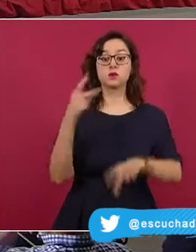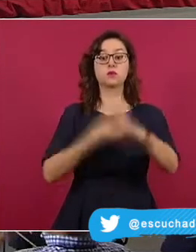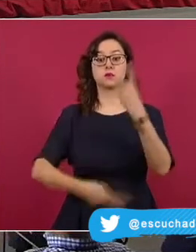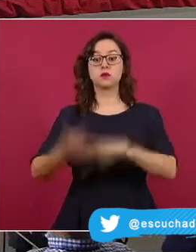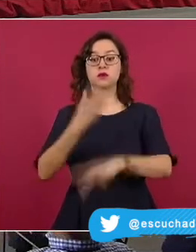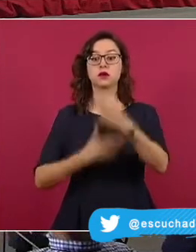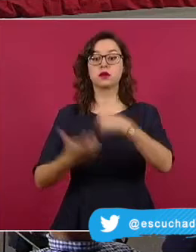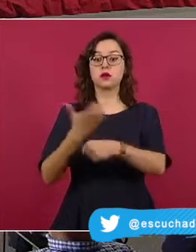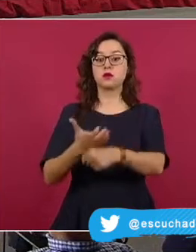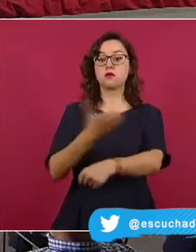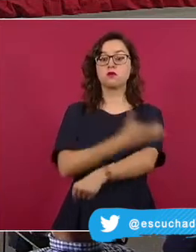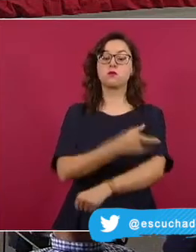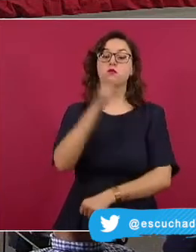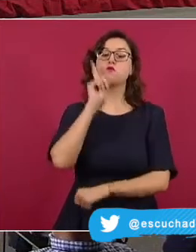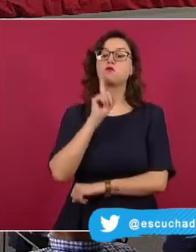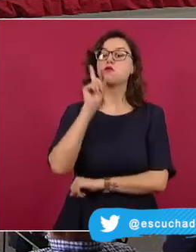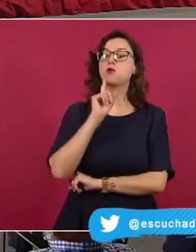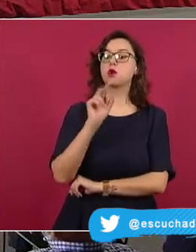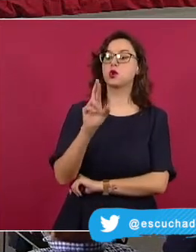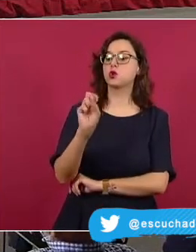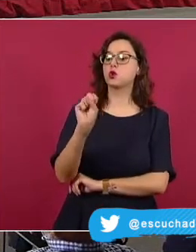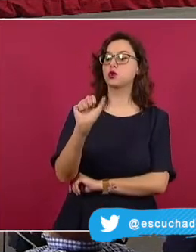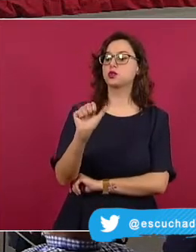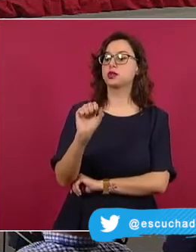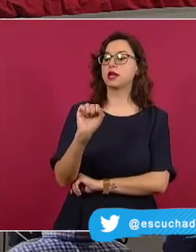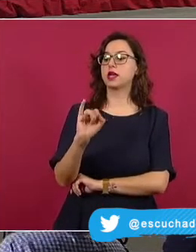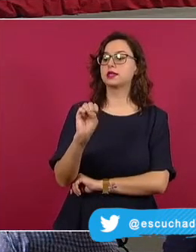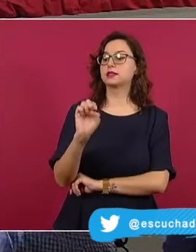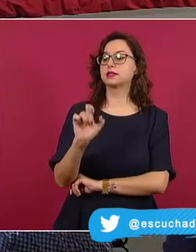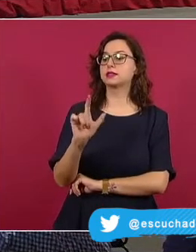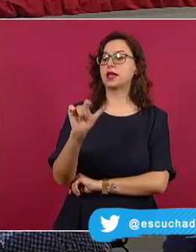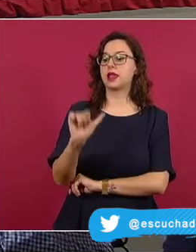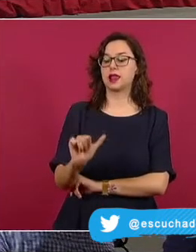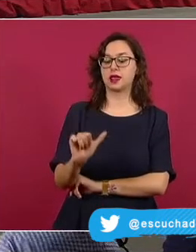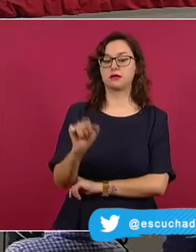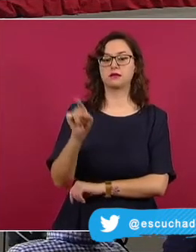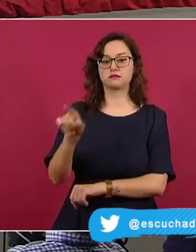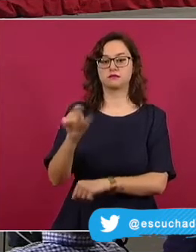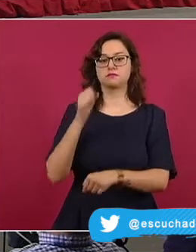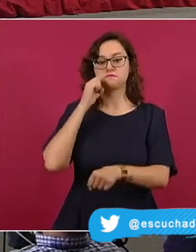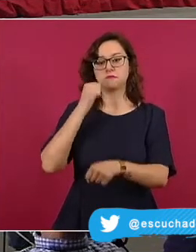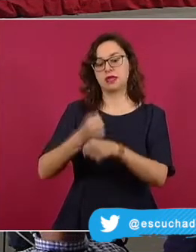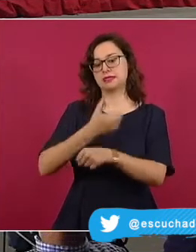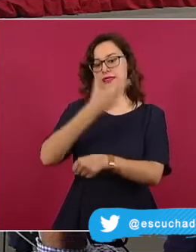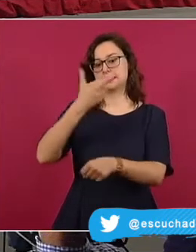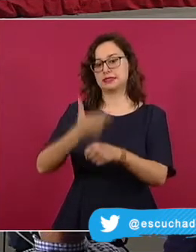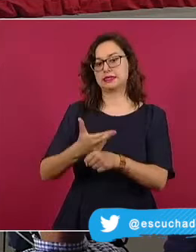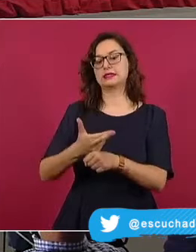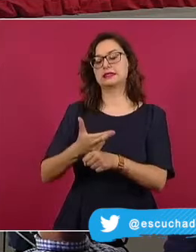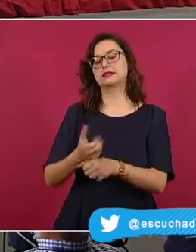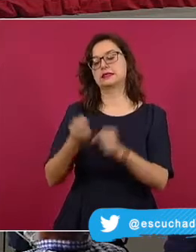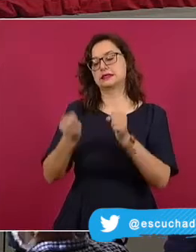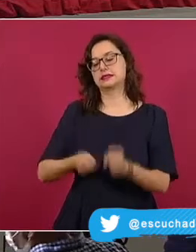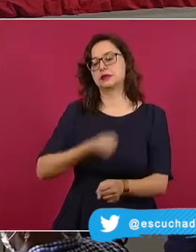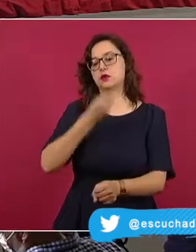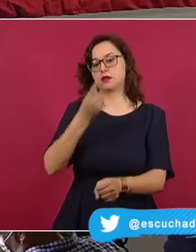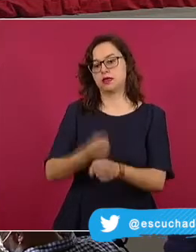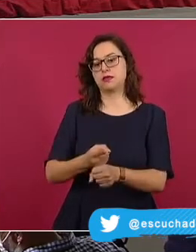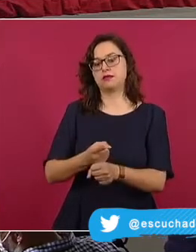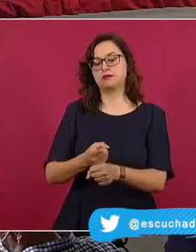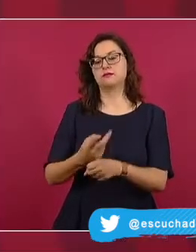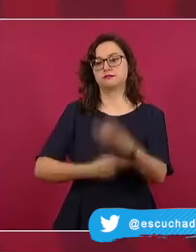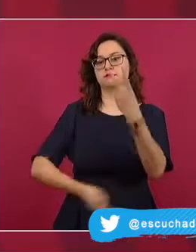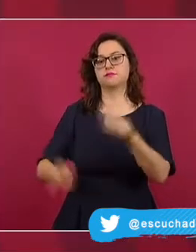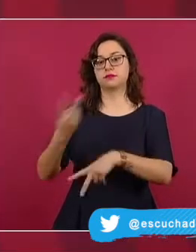la confrontación. Pide que si existen diferencias se expongan por medio del diálogo, que es lo que más nos conviene a todos.